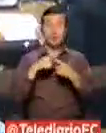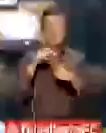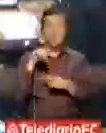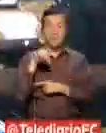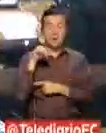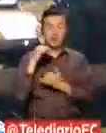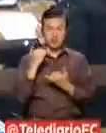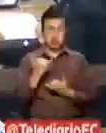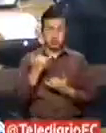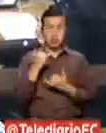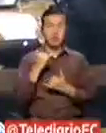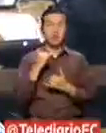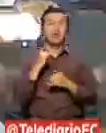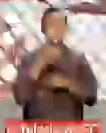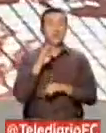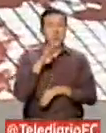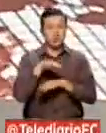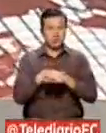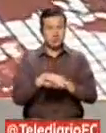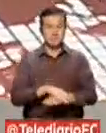horas. Alexis Moncayo, Telediario.